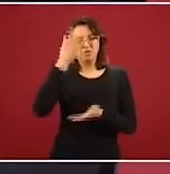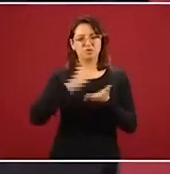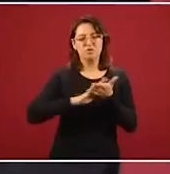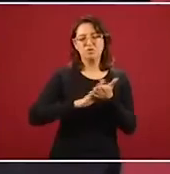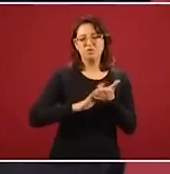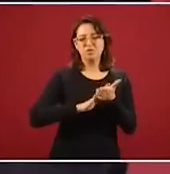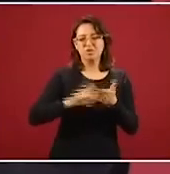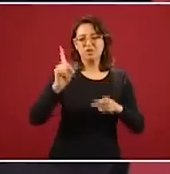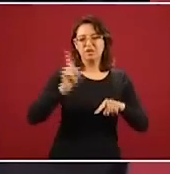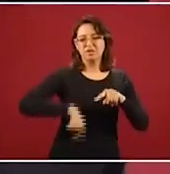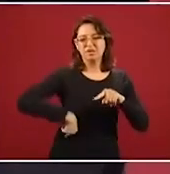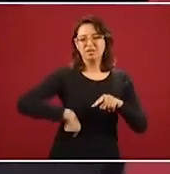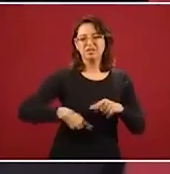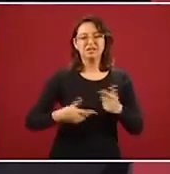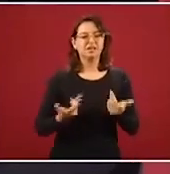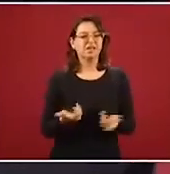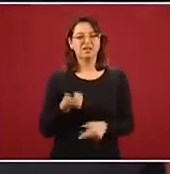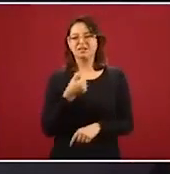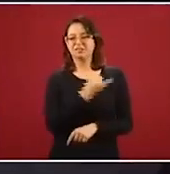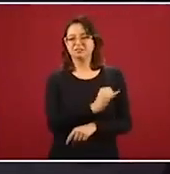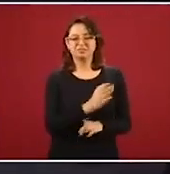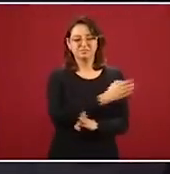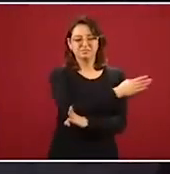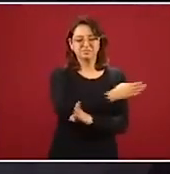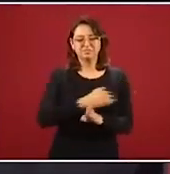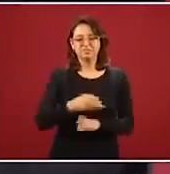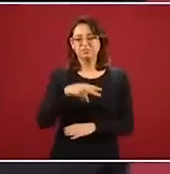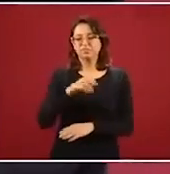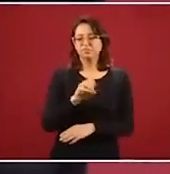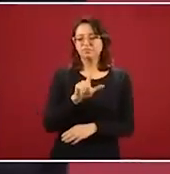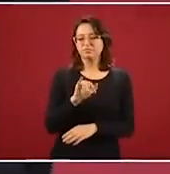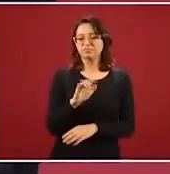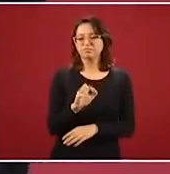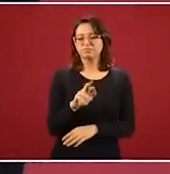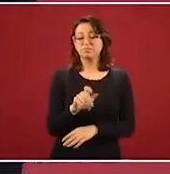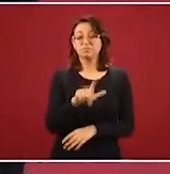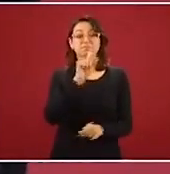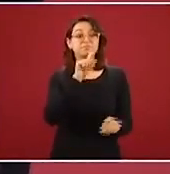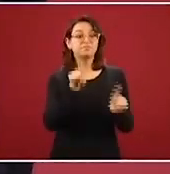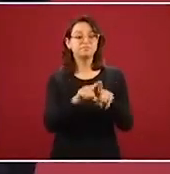querían desaparecer la historia